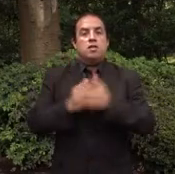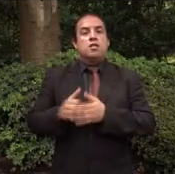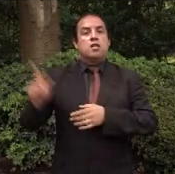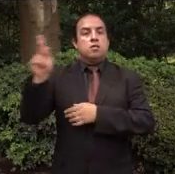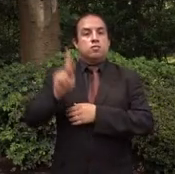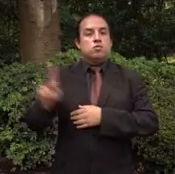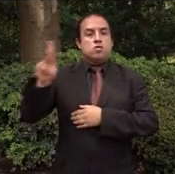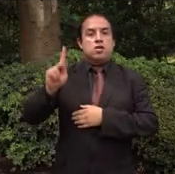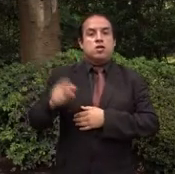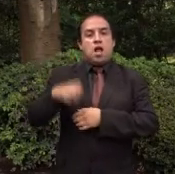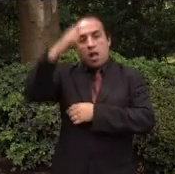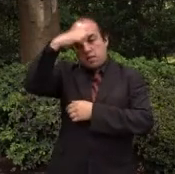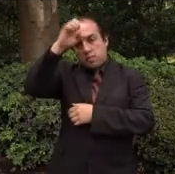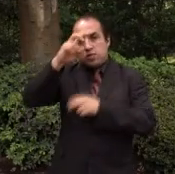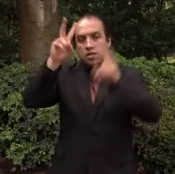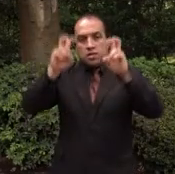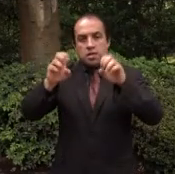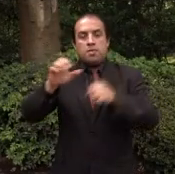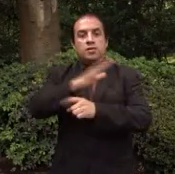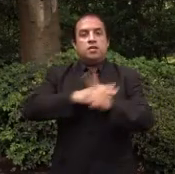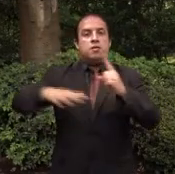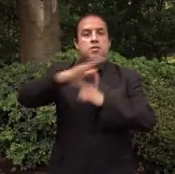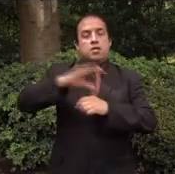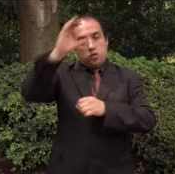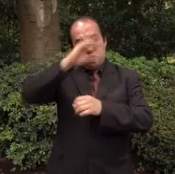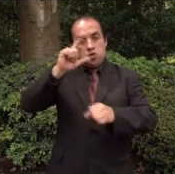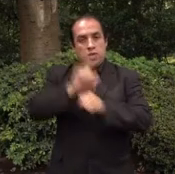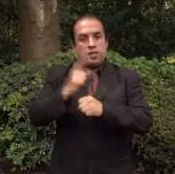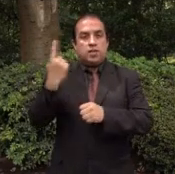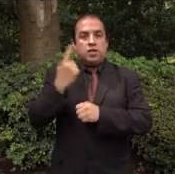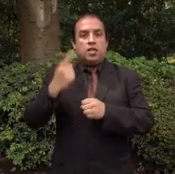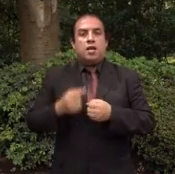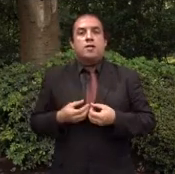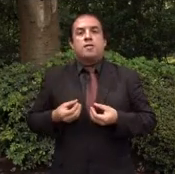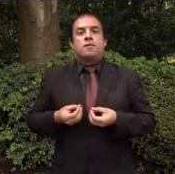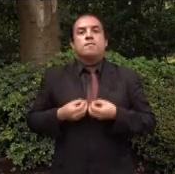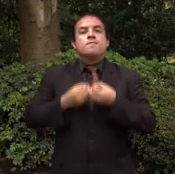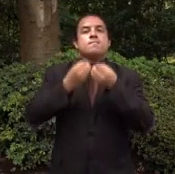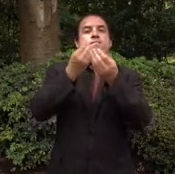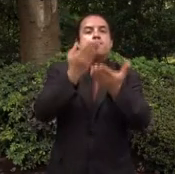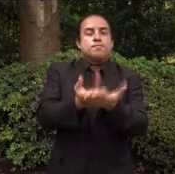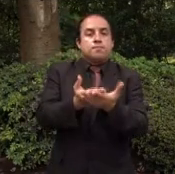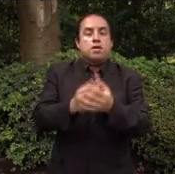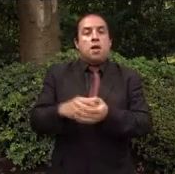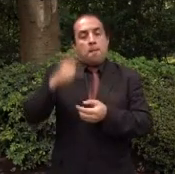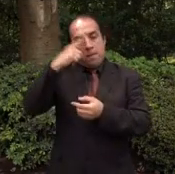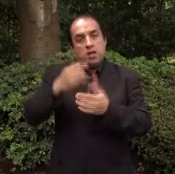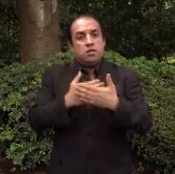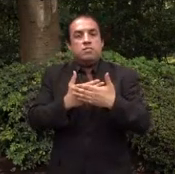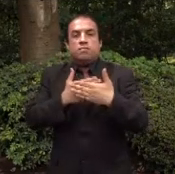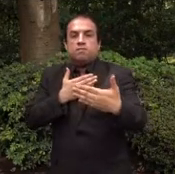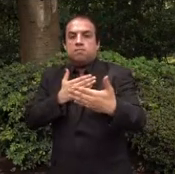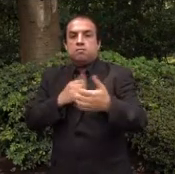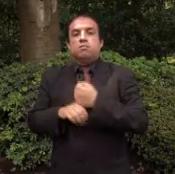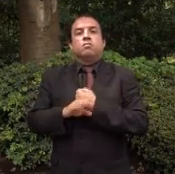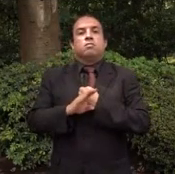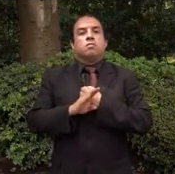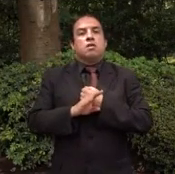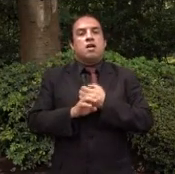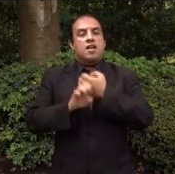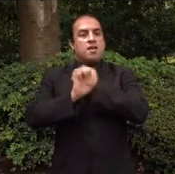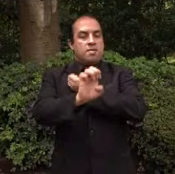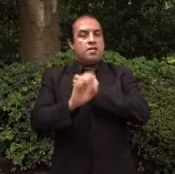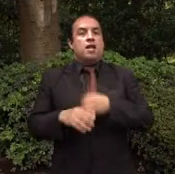temas ambientales y culturales, que contribuyeran a evitar que el bosque se